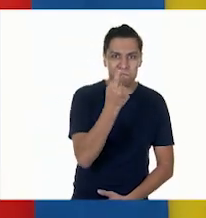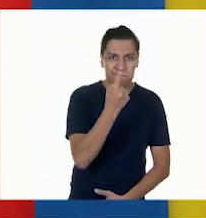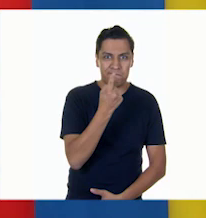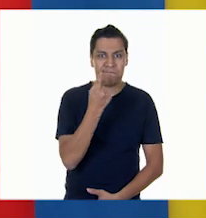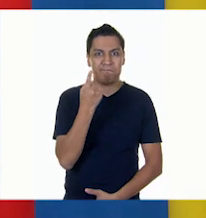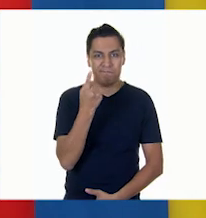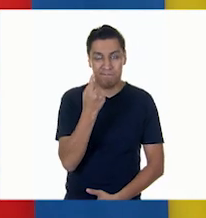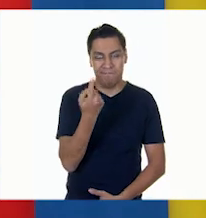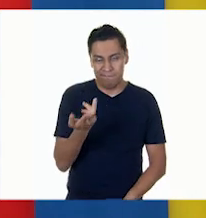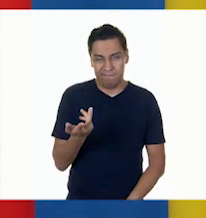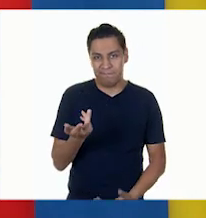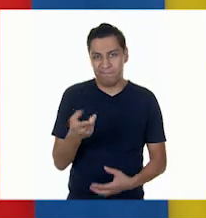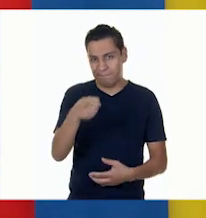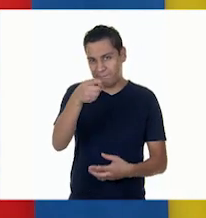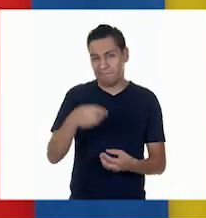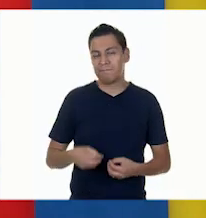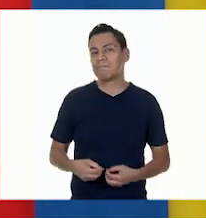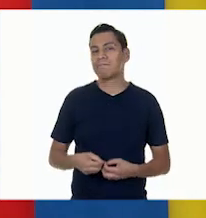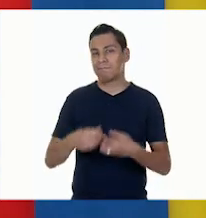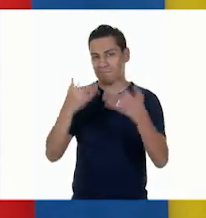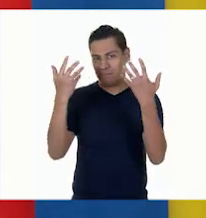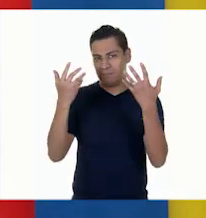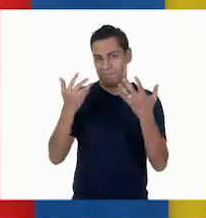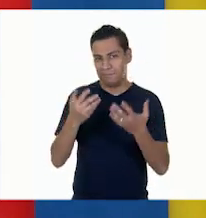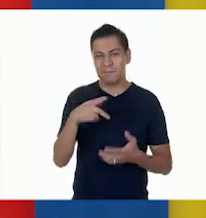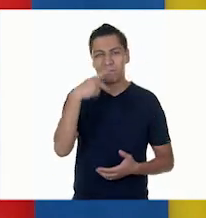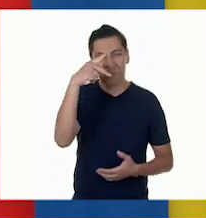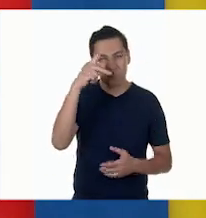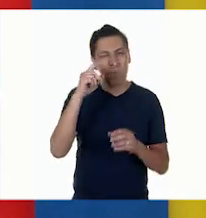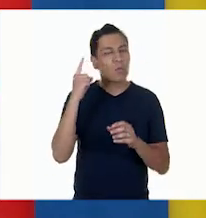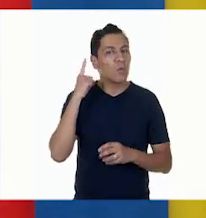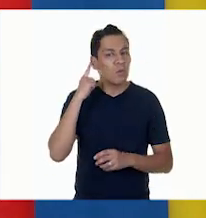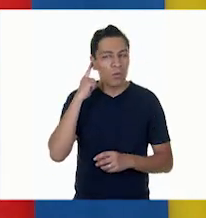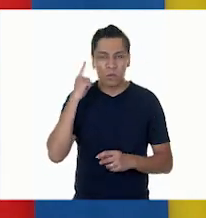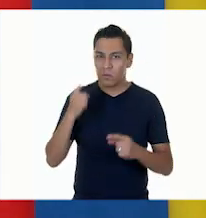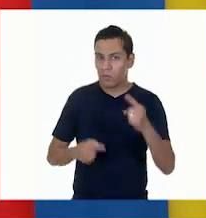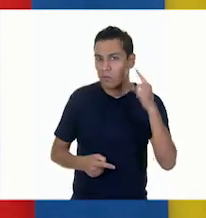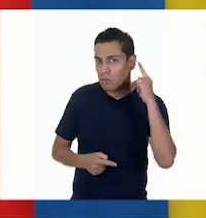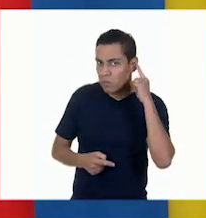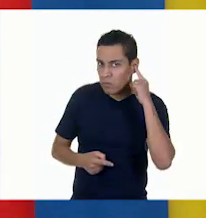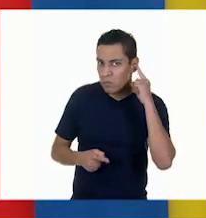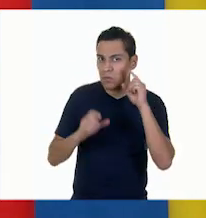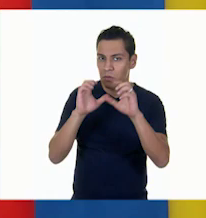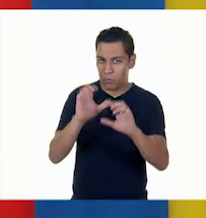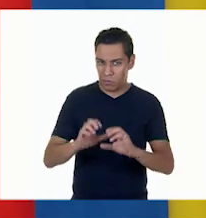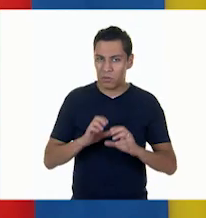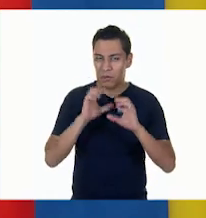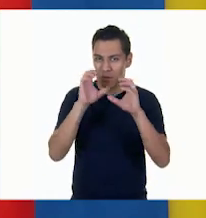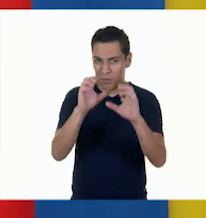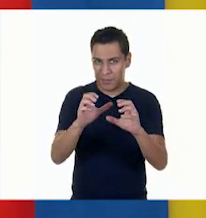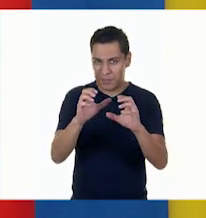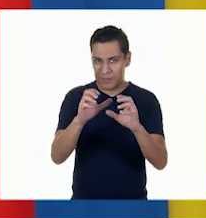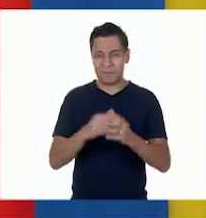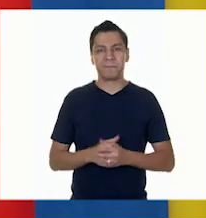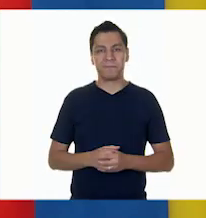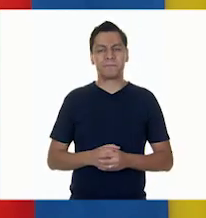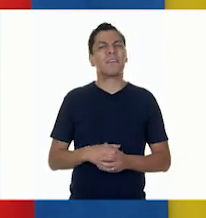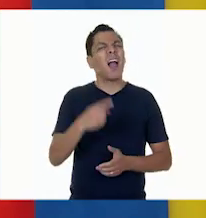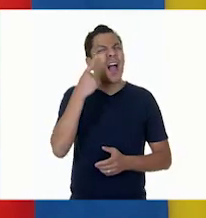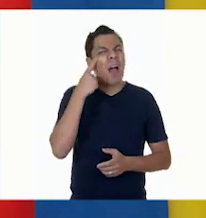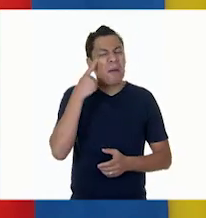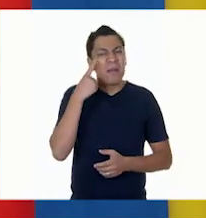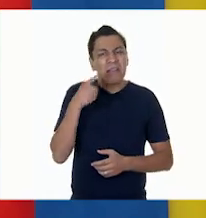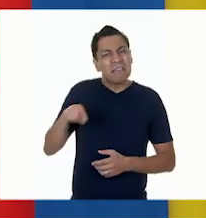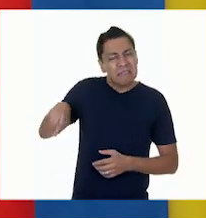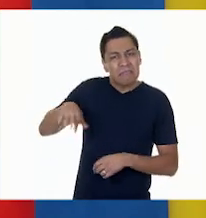tenemos más claro el tema de hoy. Uh-huh. Ale, ¿qué te parece si construimos y probamos el teléfono que menciona la